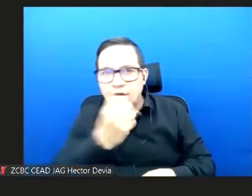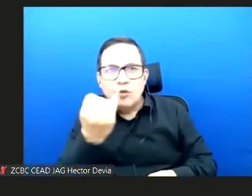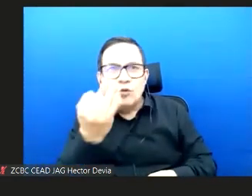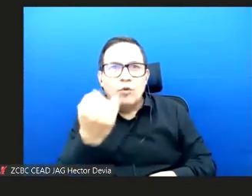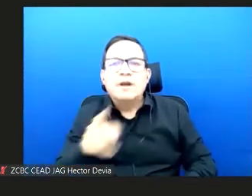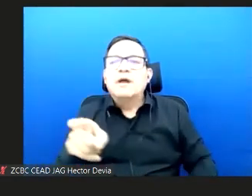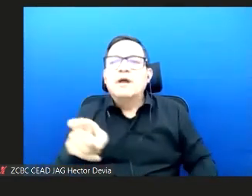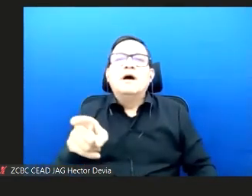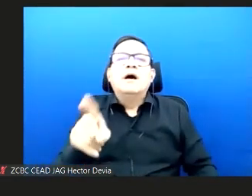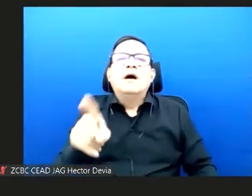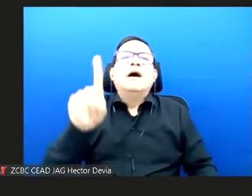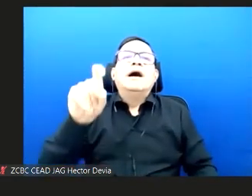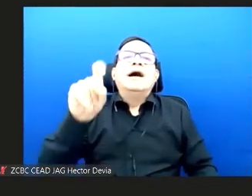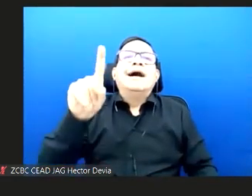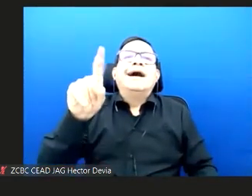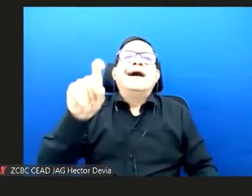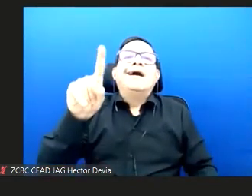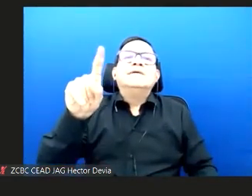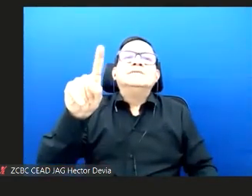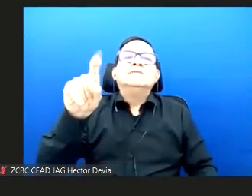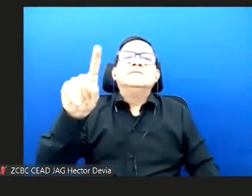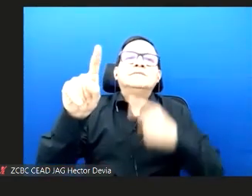Por lo tanto, tendríamos que